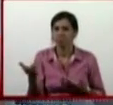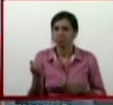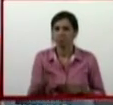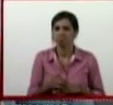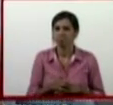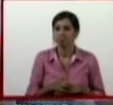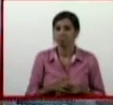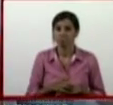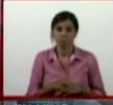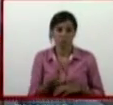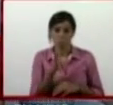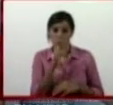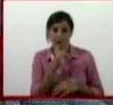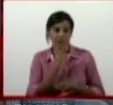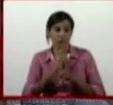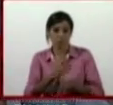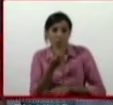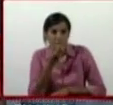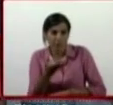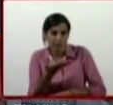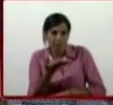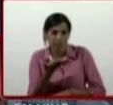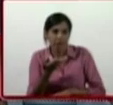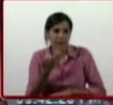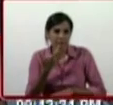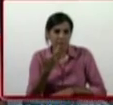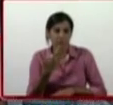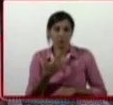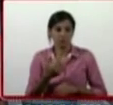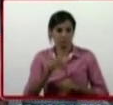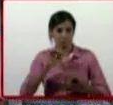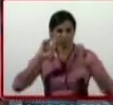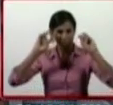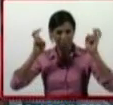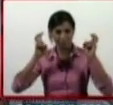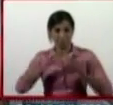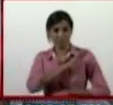no tuviéramos los resultados que tenemos en el campo universitario.